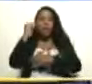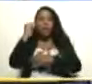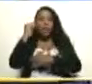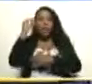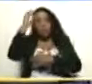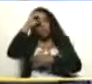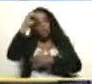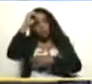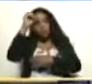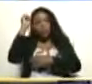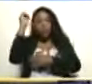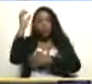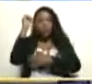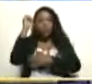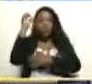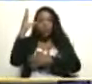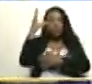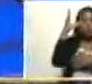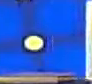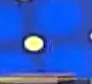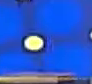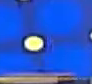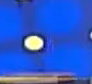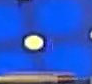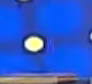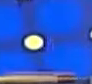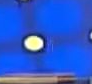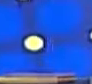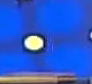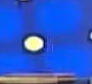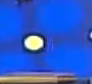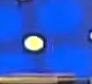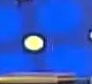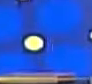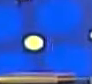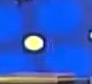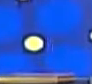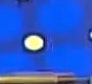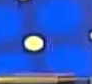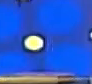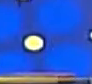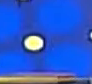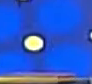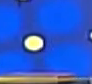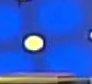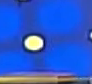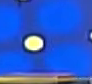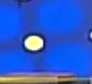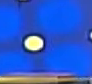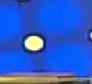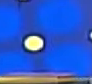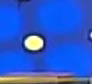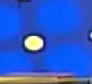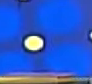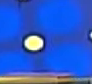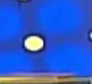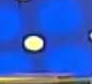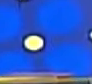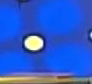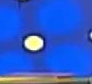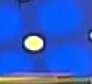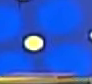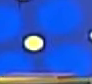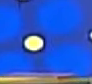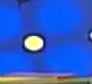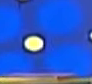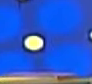Opinión Parlamentaria del Gran Polo Patriótico en la Asamblea Nacional, junto a la clase obrera, dijimos: queremos democratizar completamente el